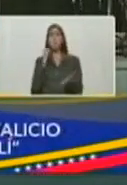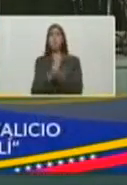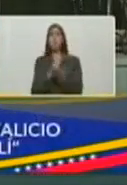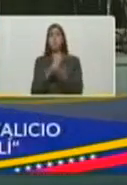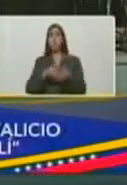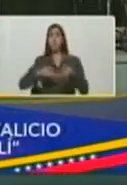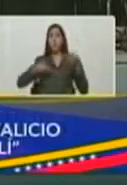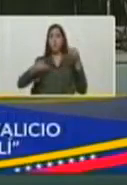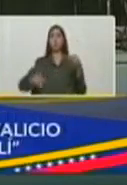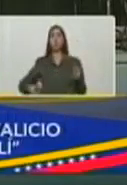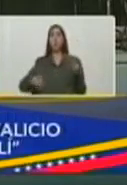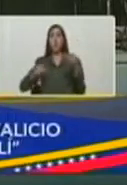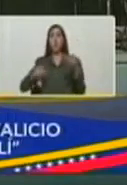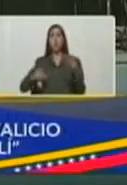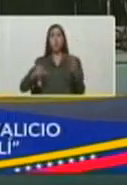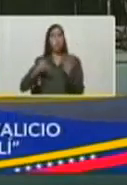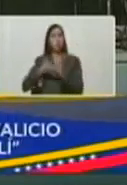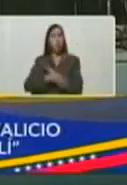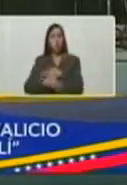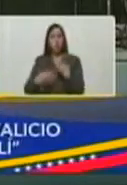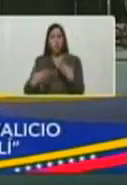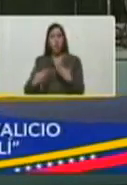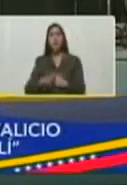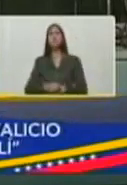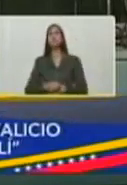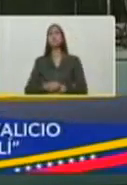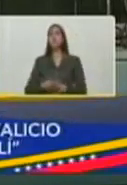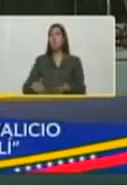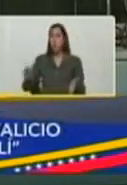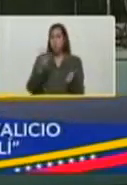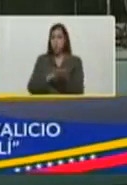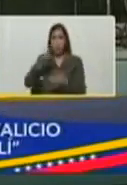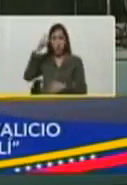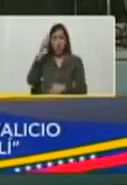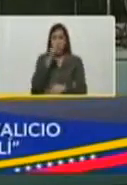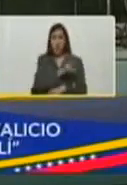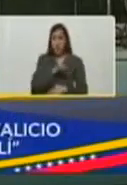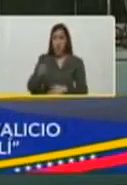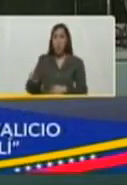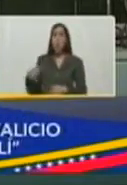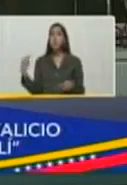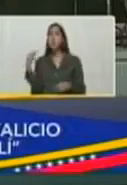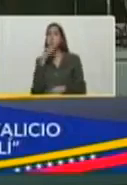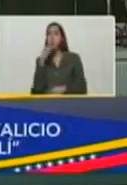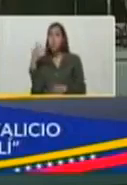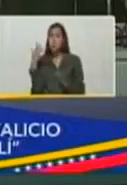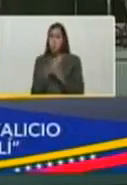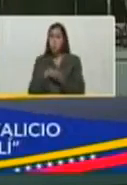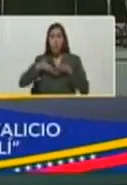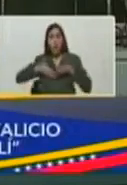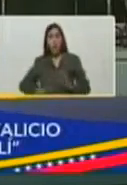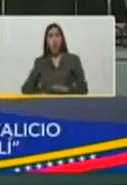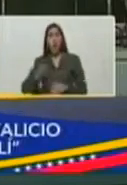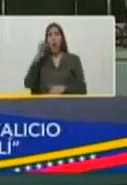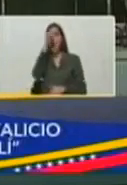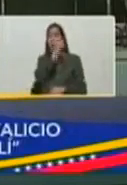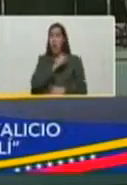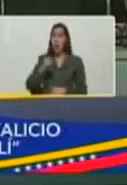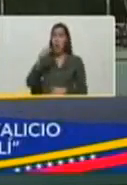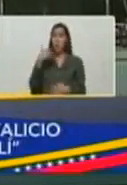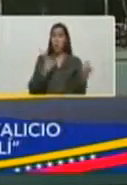un decreto mediante el cual declaró los días 31 de octubre, a propósito del natalicio de Ali Primera, como el Día